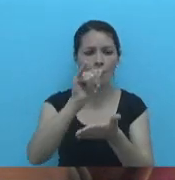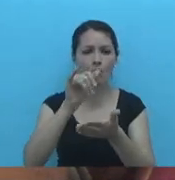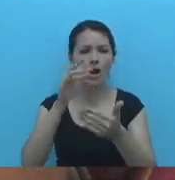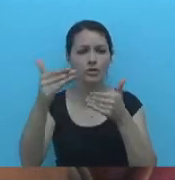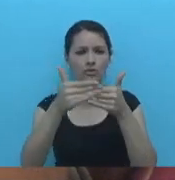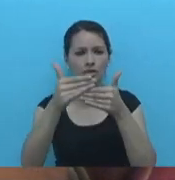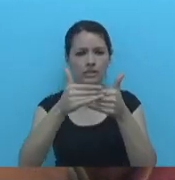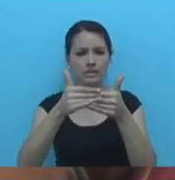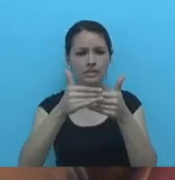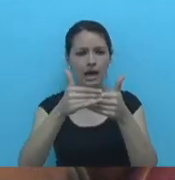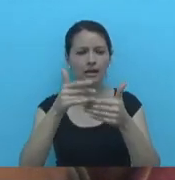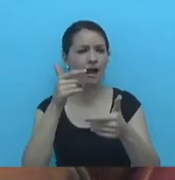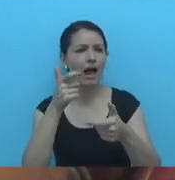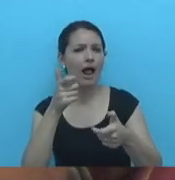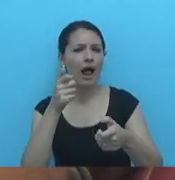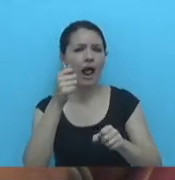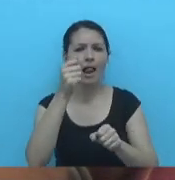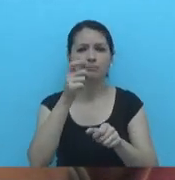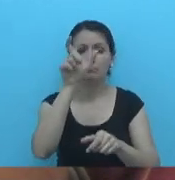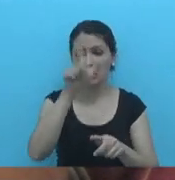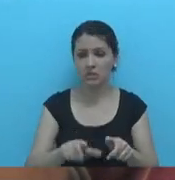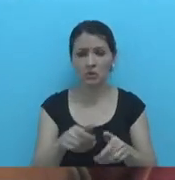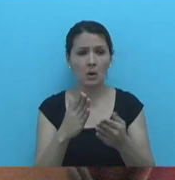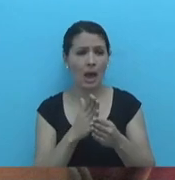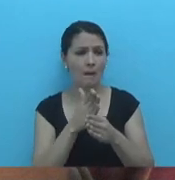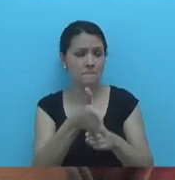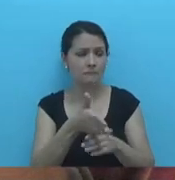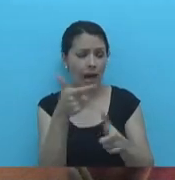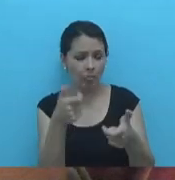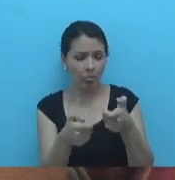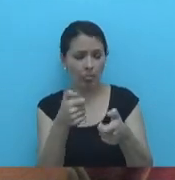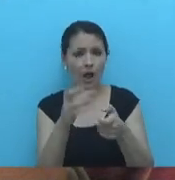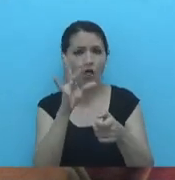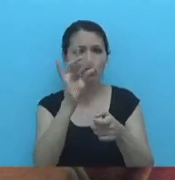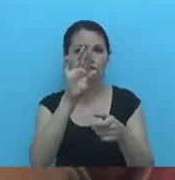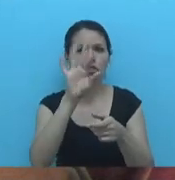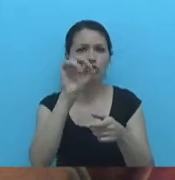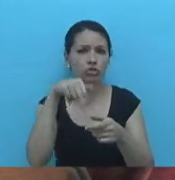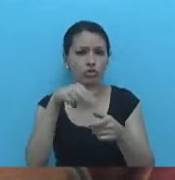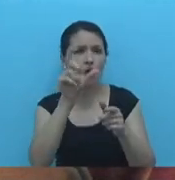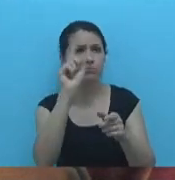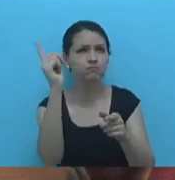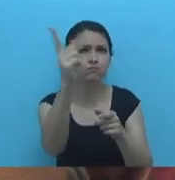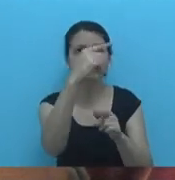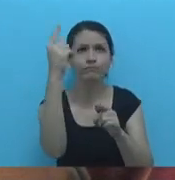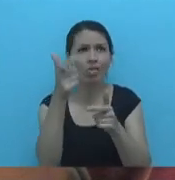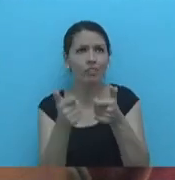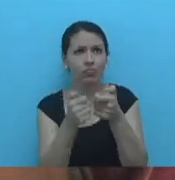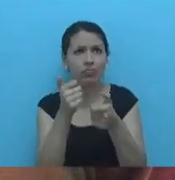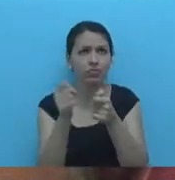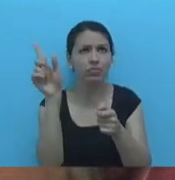algunos prestadores del servicio de VAN, los drones, vehículos aéreos no tripulados, así como los aerodeslizadores, alas